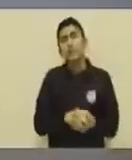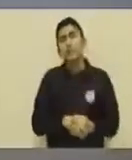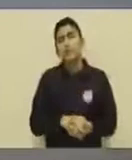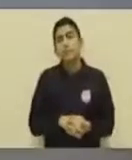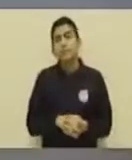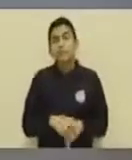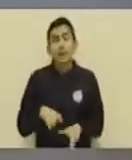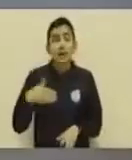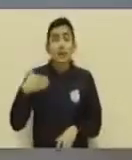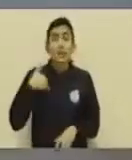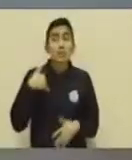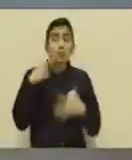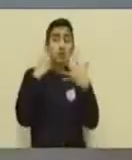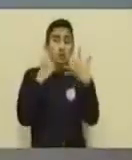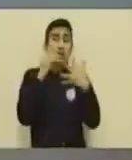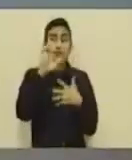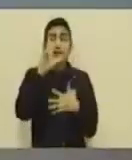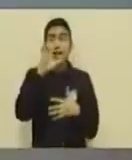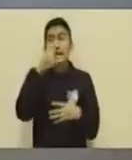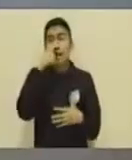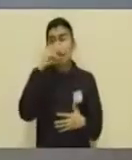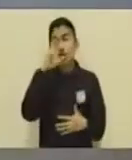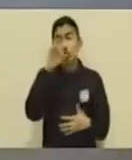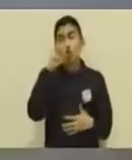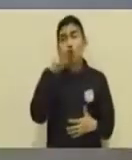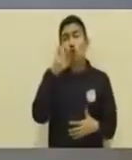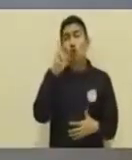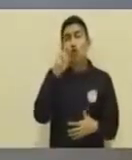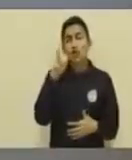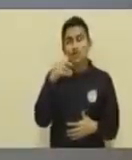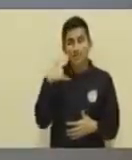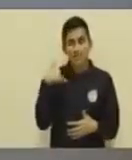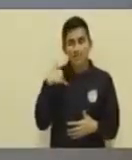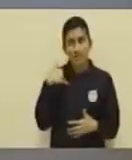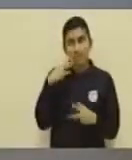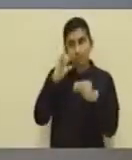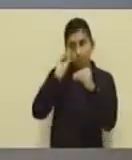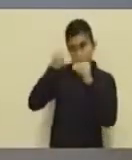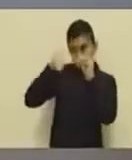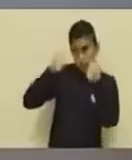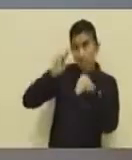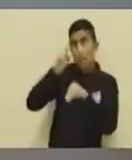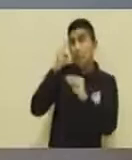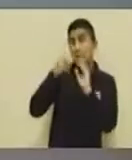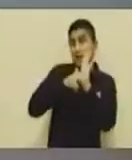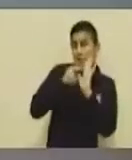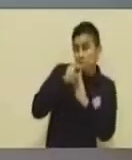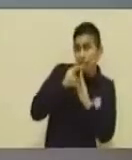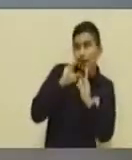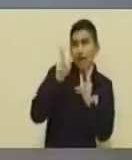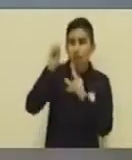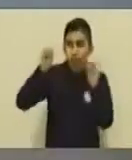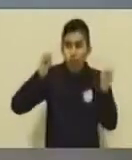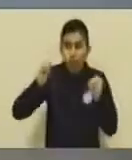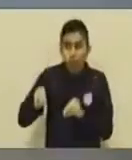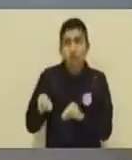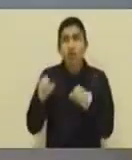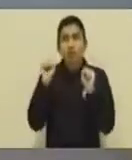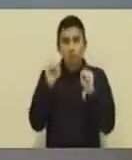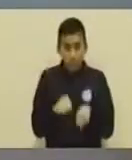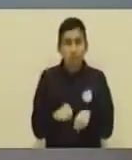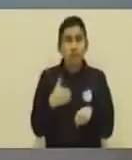de carbono. Tenemos 6 electrones que distribuir, pues vamos a distribuirlos en el primer nivel y en la subnivel